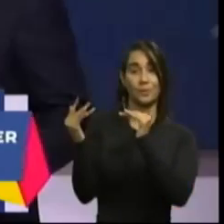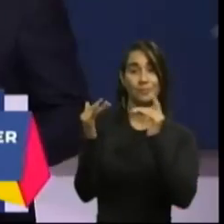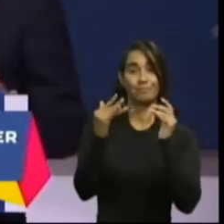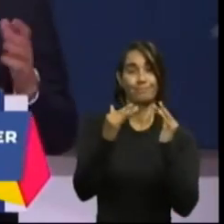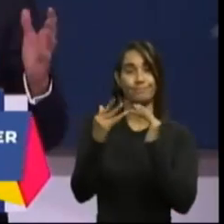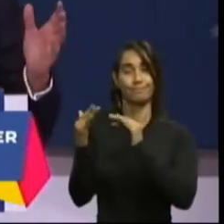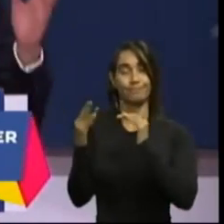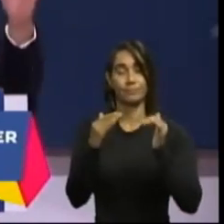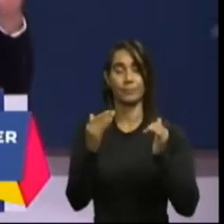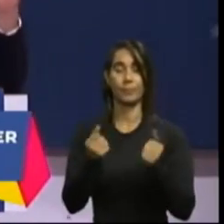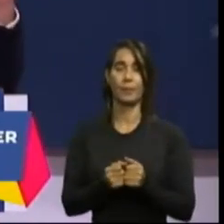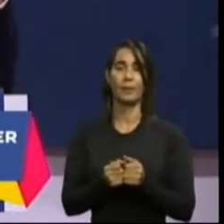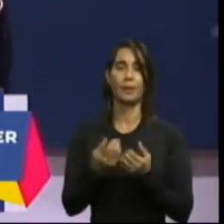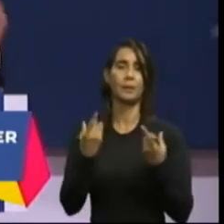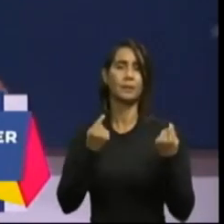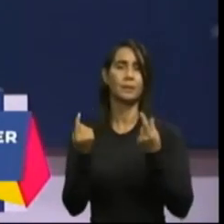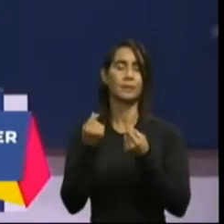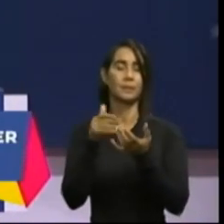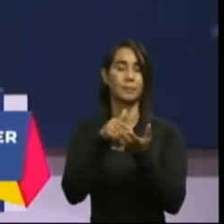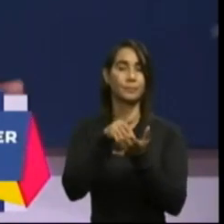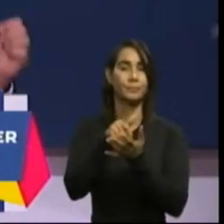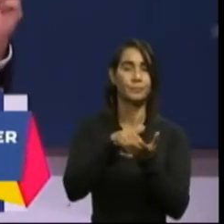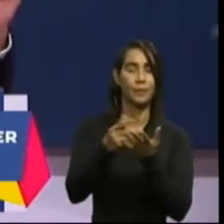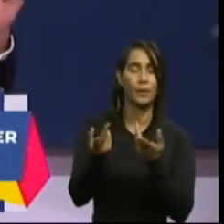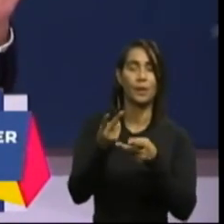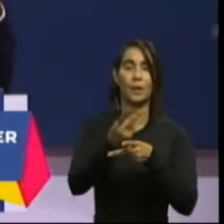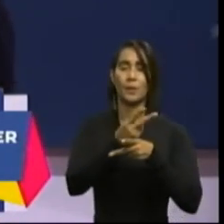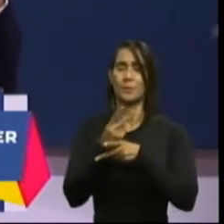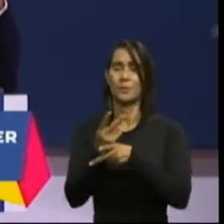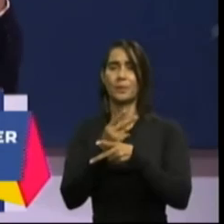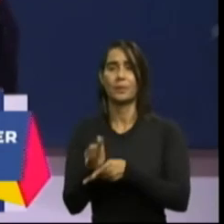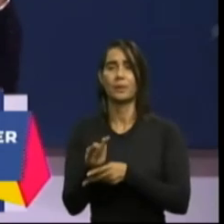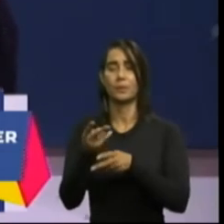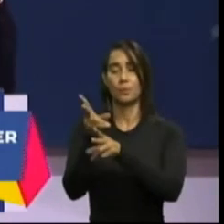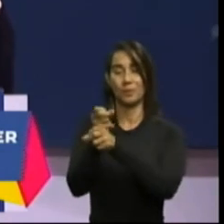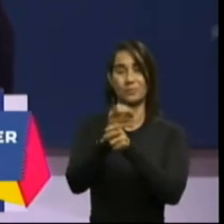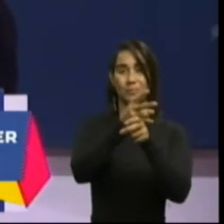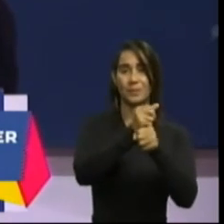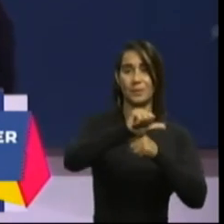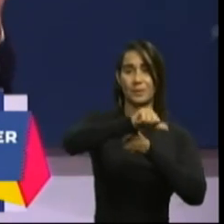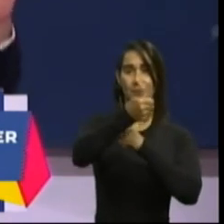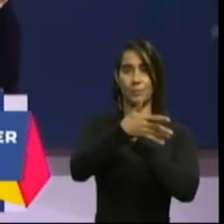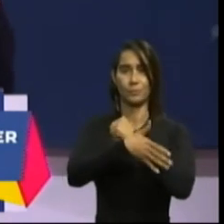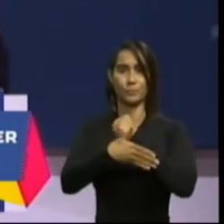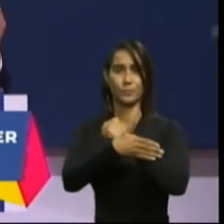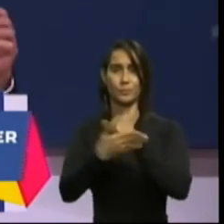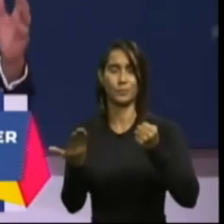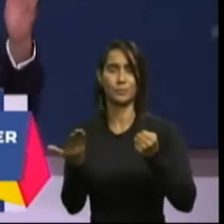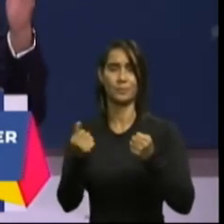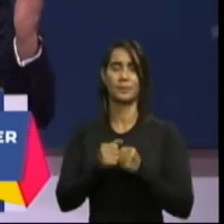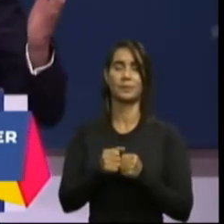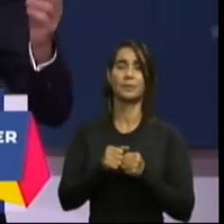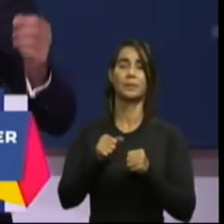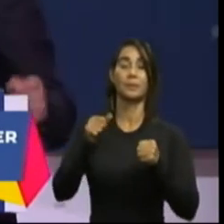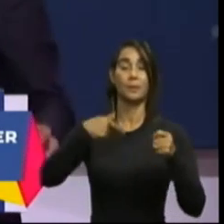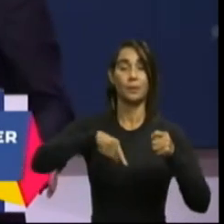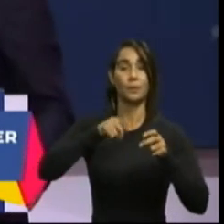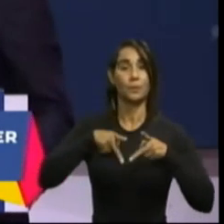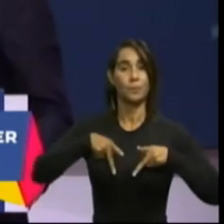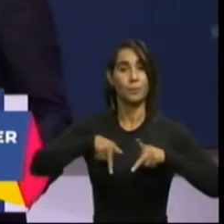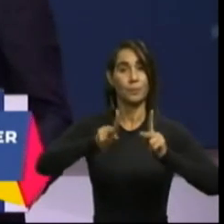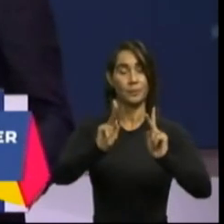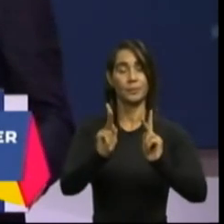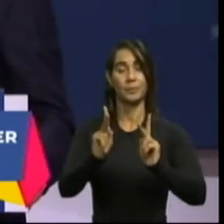guerra, flexibilizando las restricciones, así como buscando financiamiento en términos concesionarios que nos permitan